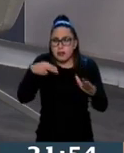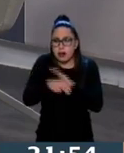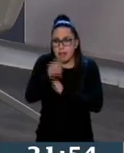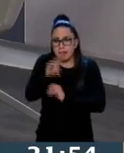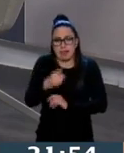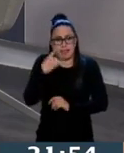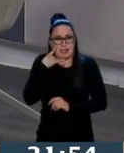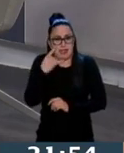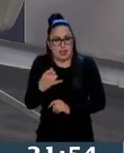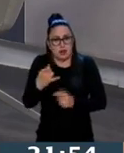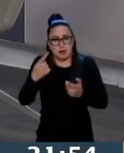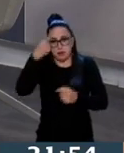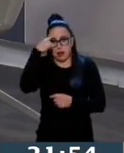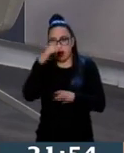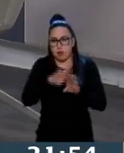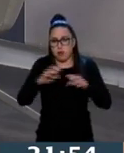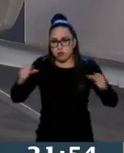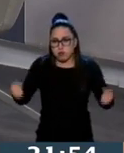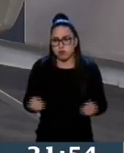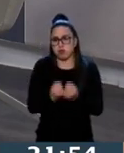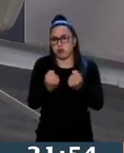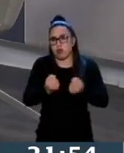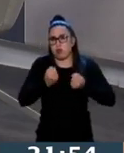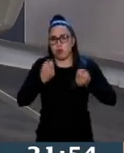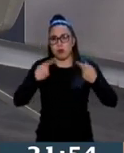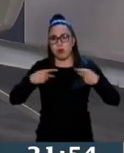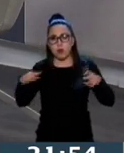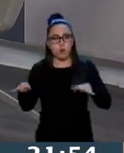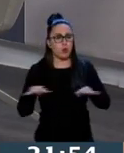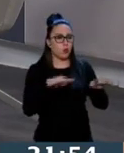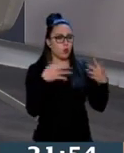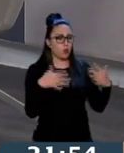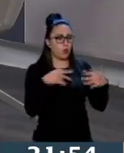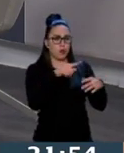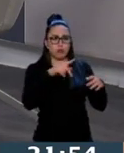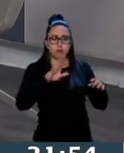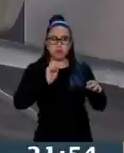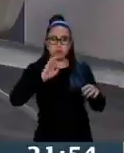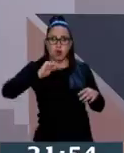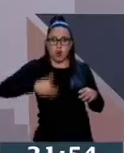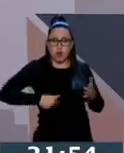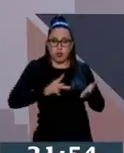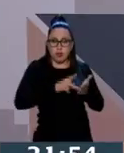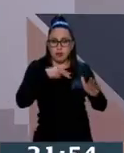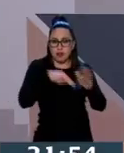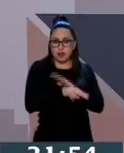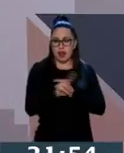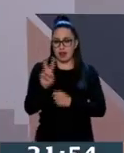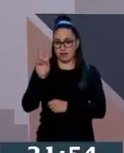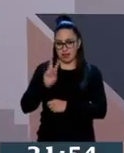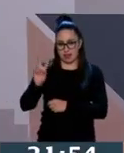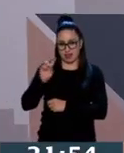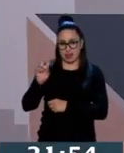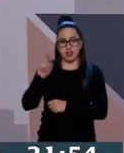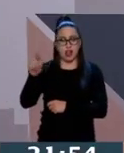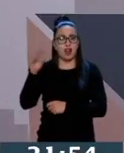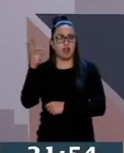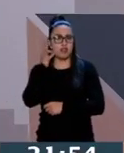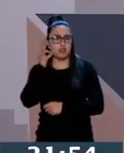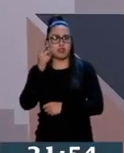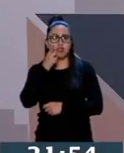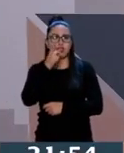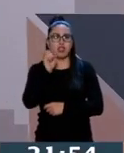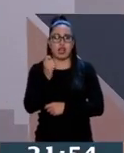que tuvieran el mayor impacto, ¿no? Hoy concluye la Fiscalía, bueno, el viernes concluyó que